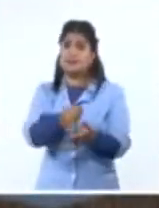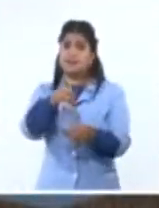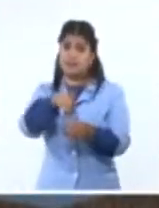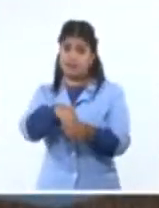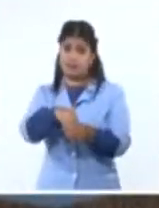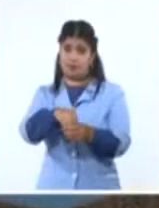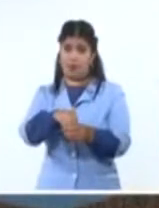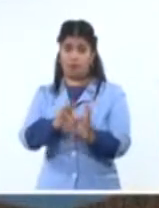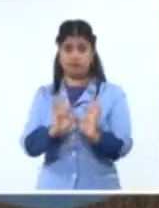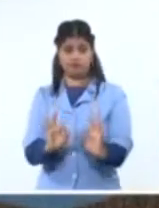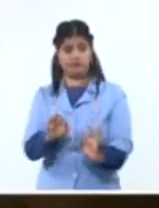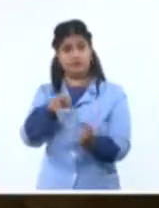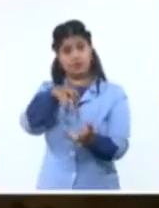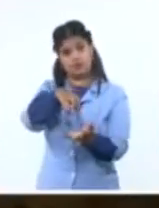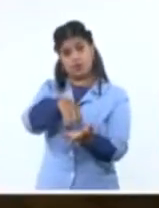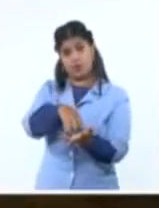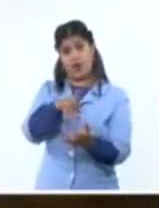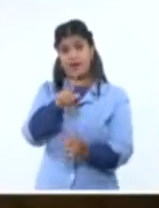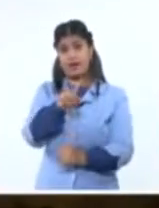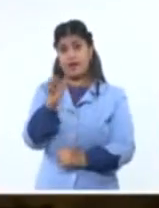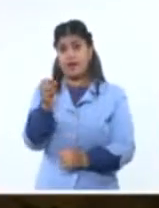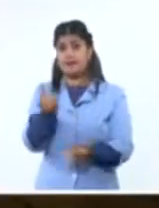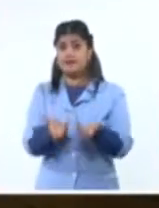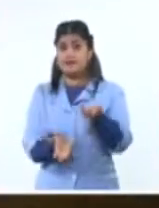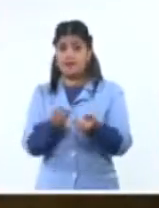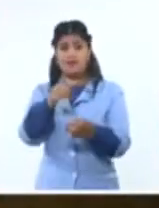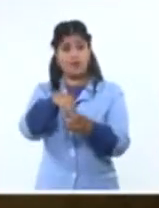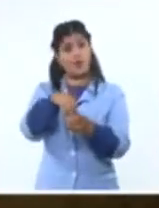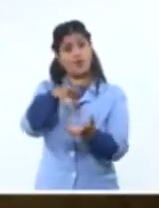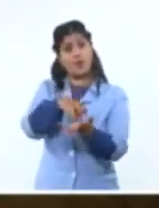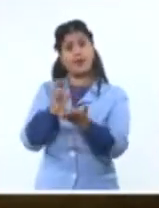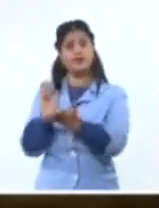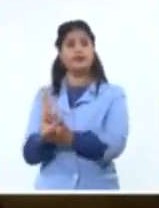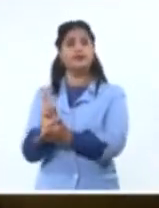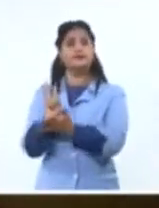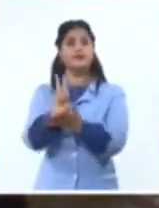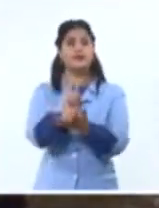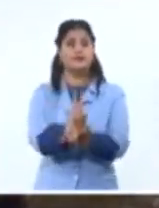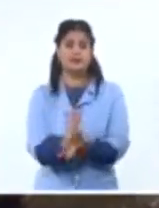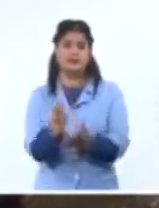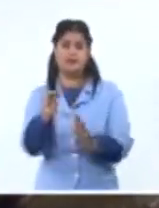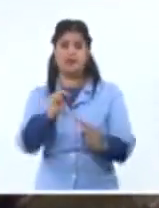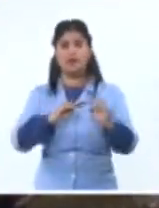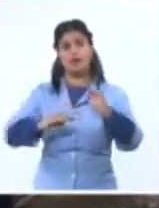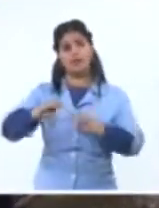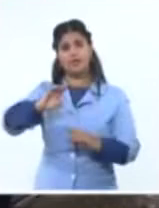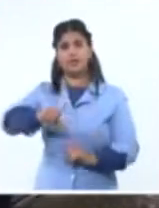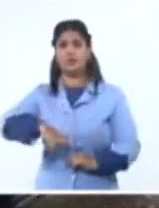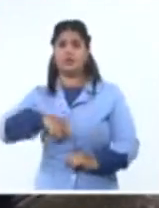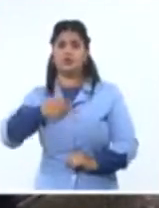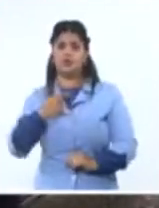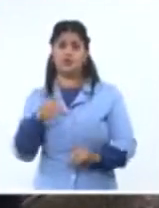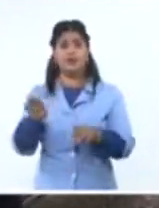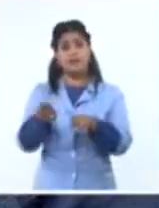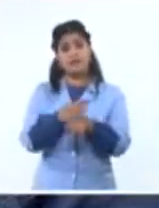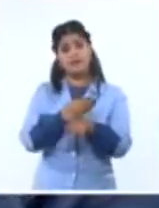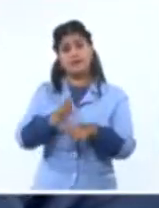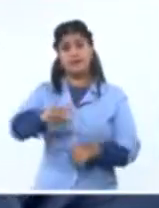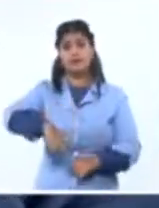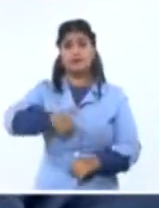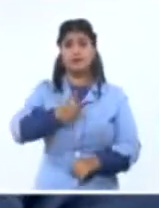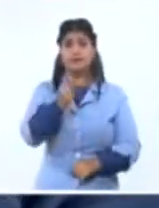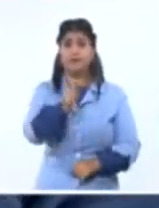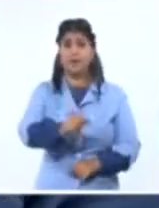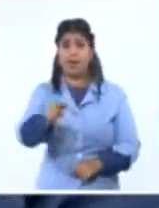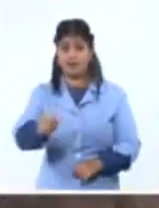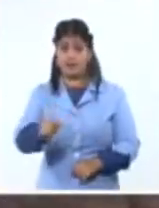la serranía Cienfueguera del Guamuaya, llegó el ministro de Cultura, Alpidio Alonso Grau. Intelectuales y artistas cienfuegueros y de la